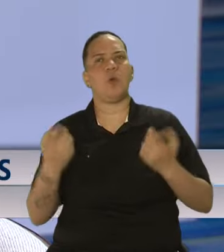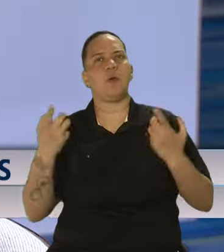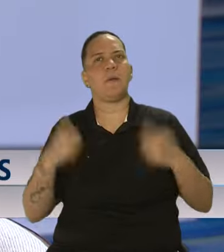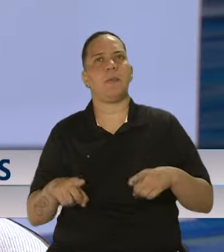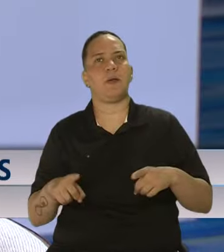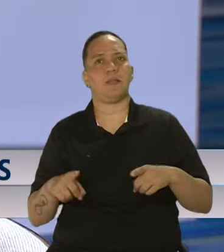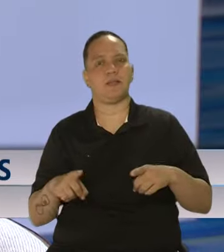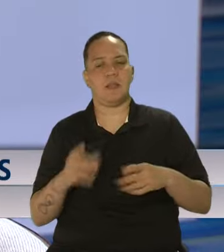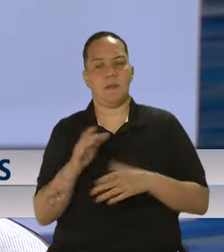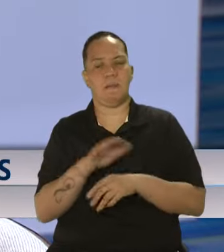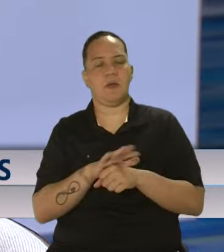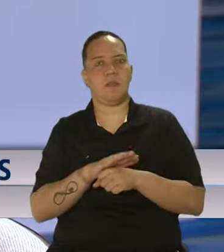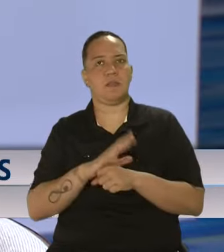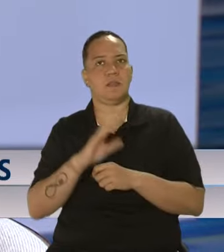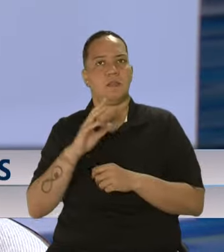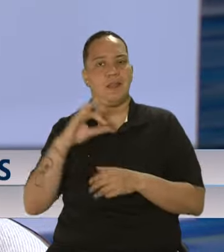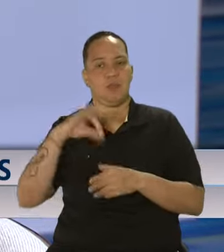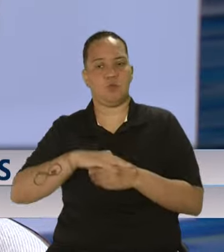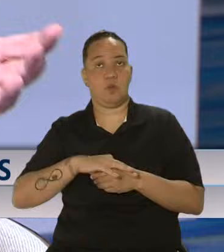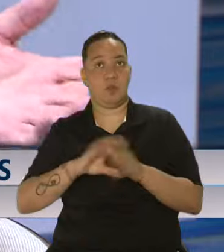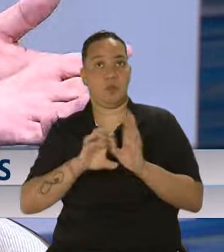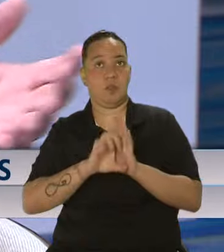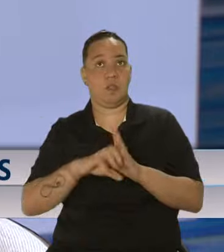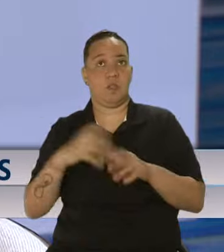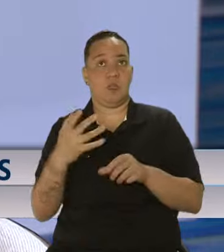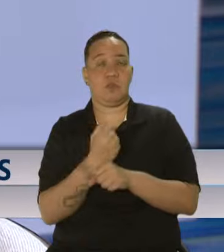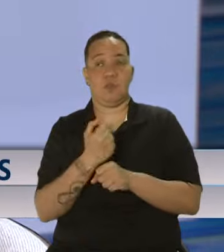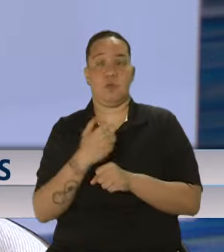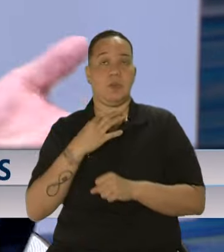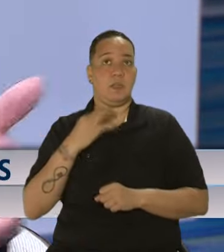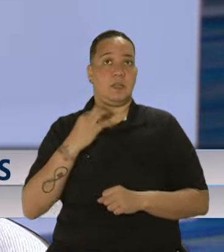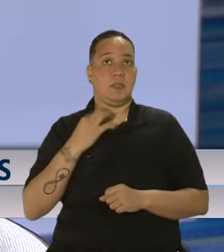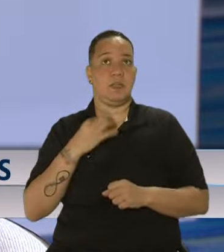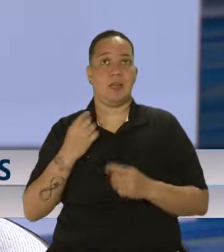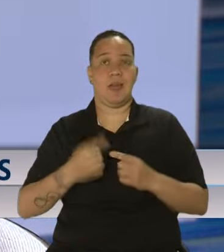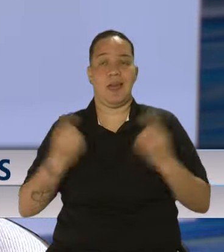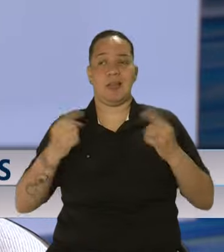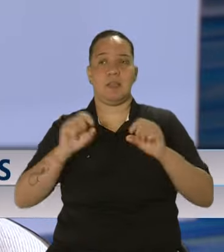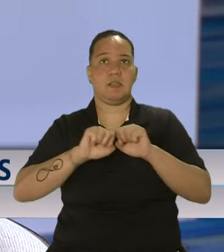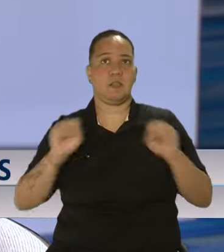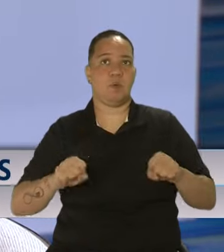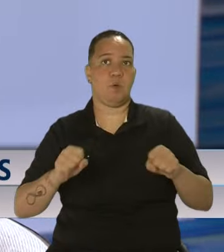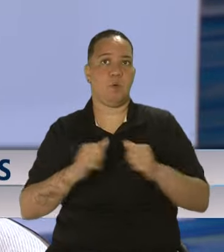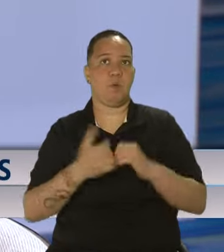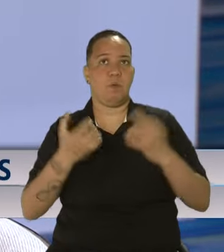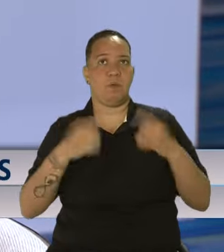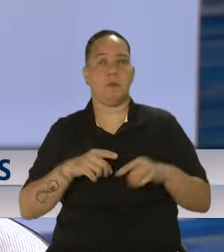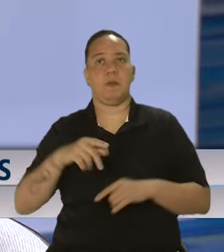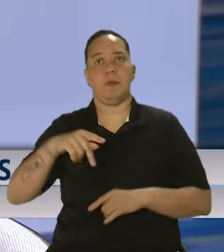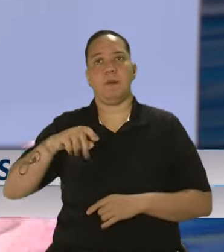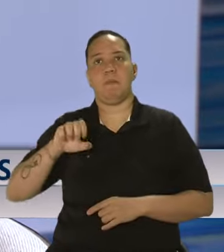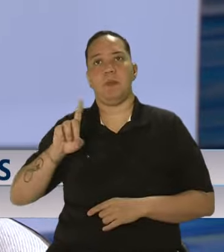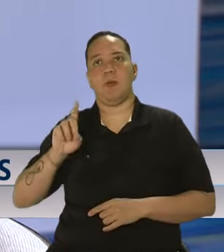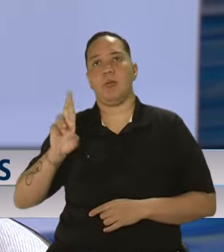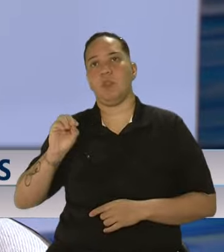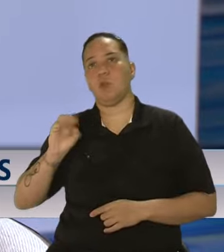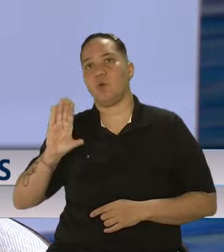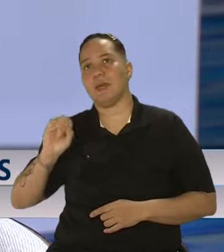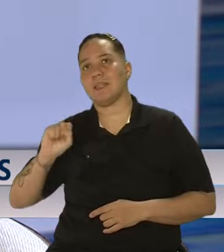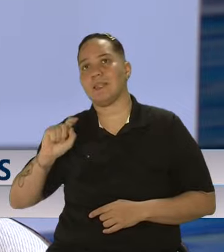plano electoral por ejemplo Cuando gana un candidato antisistema como ocurrió con Pedro Castillo en Perú hace 3